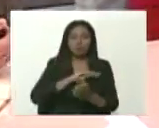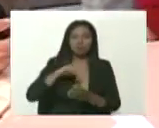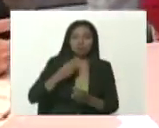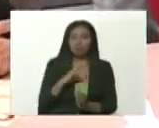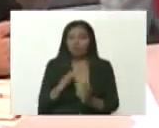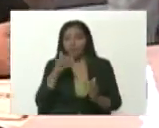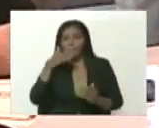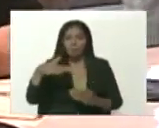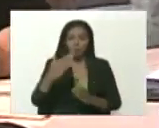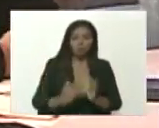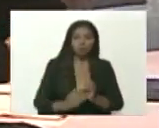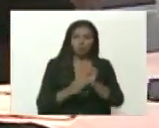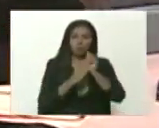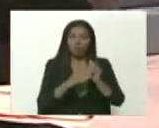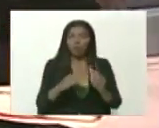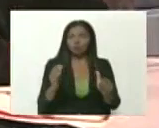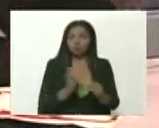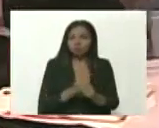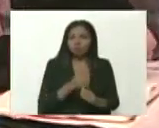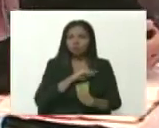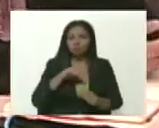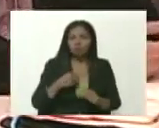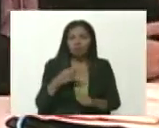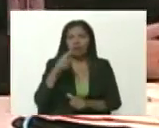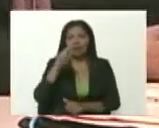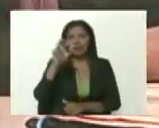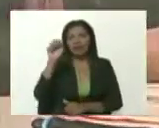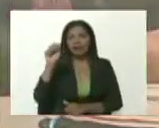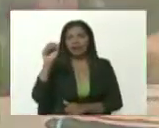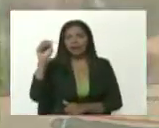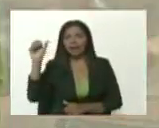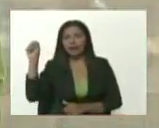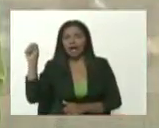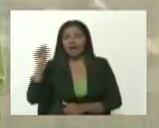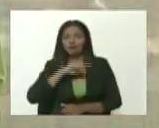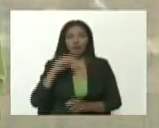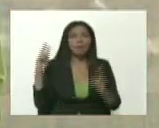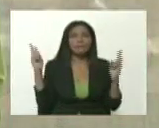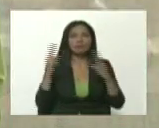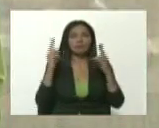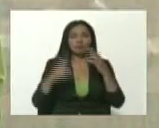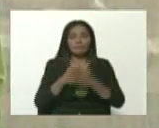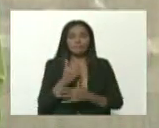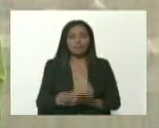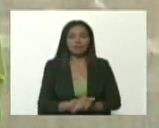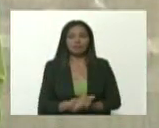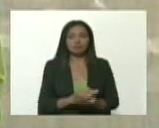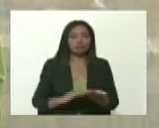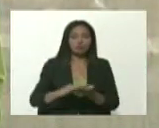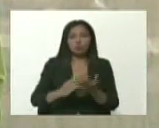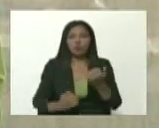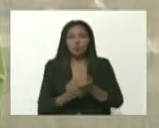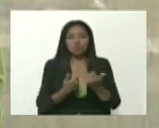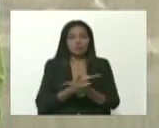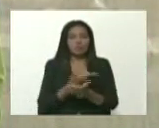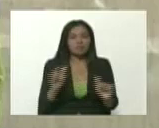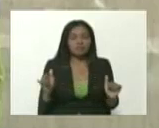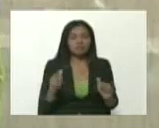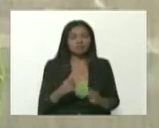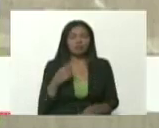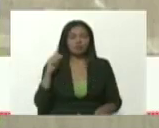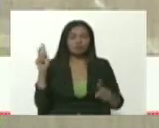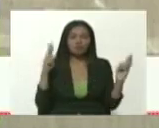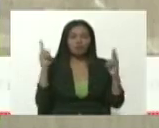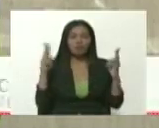pueblo. Confiamos que la RAS es la vía organizativa para seguir venciendo y consolidar nuestra independencia rumbo